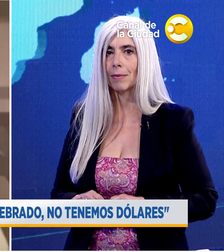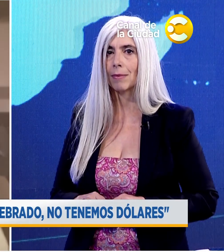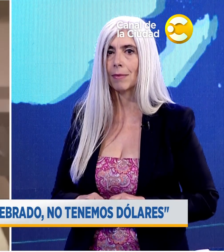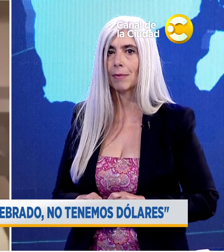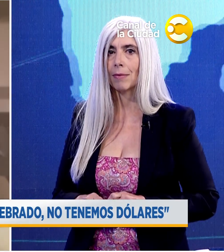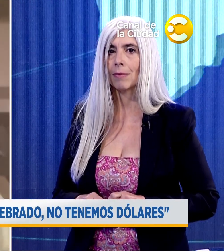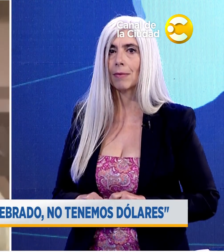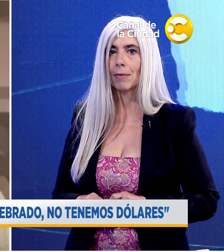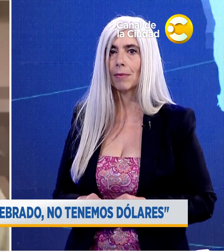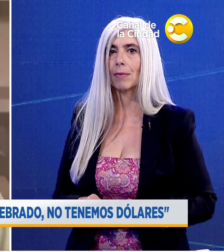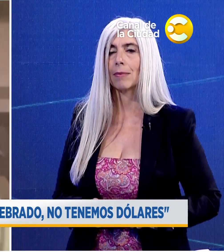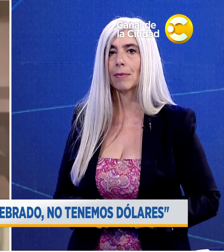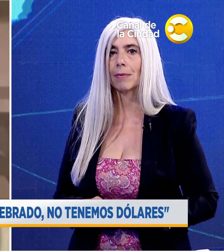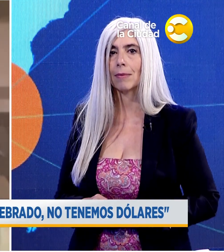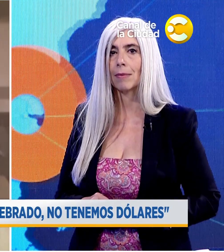pueden alcanzarse.